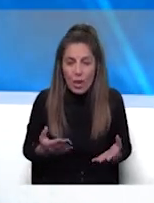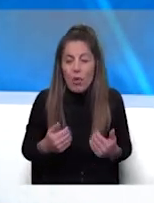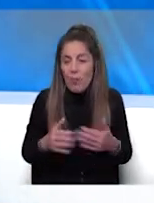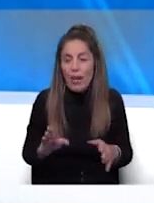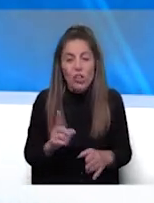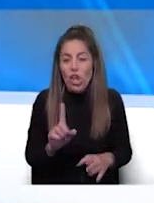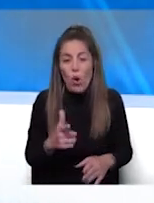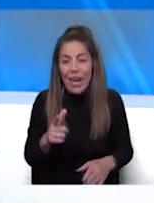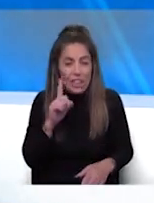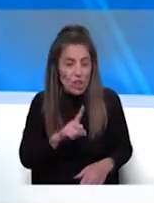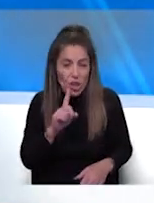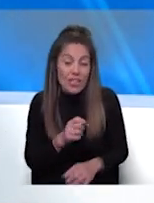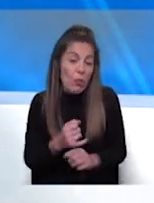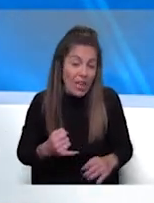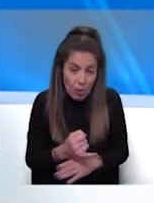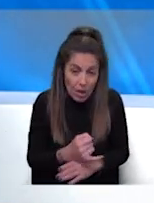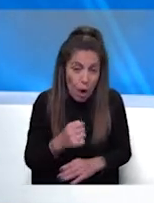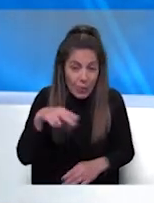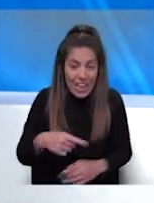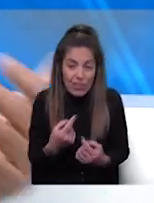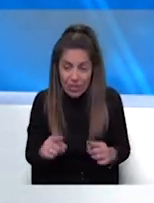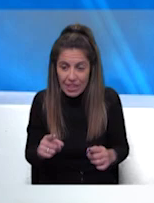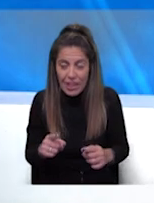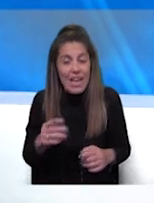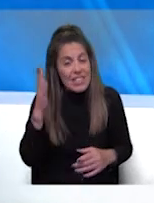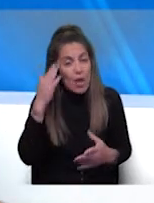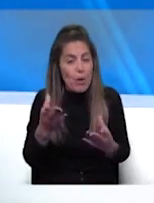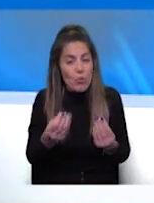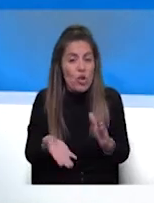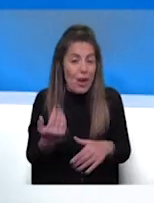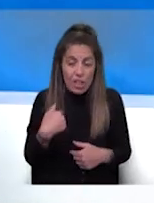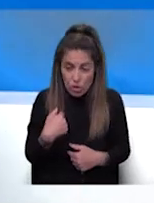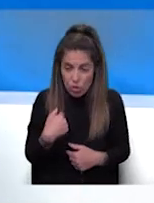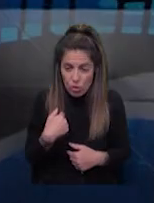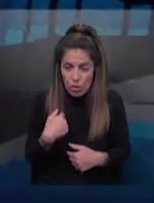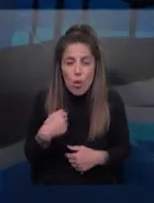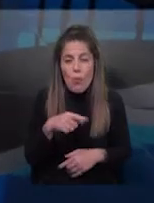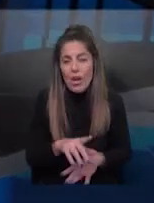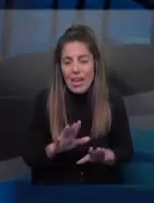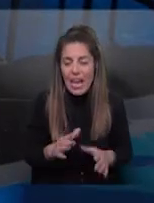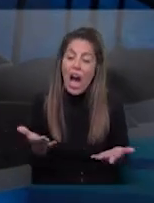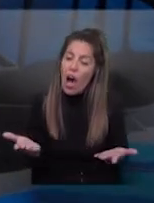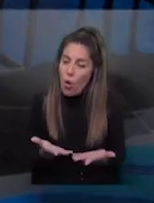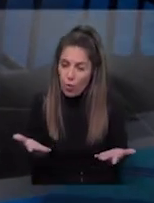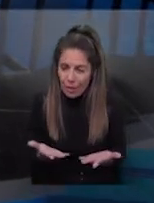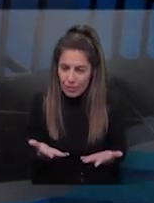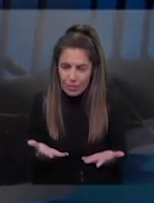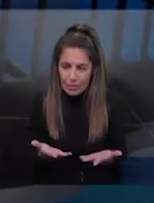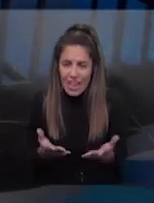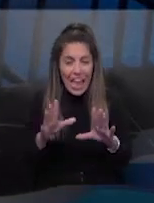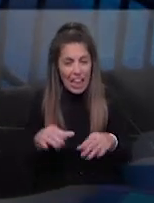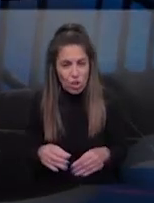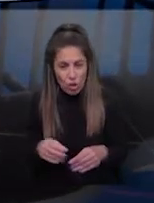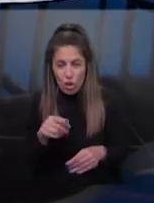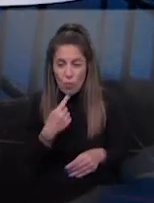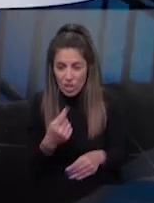hay intencionalidad. Se puede equivocar o puedo opinar distinto que yo y capaz que sabe mucho más que yo. ¿Está? Entonces, por ahí no. Ahora, en todos esos casos que